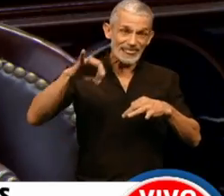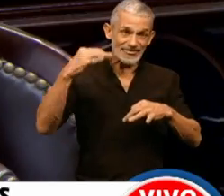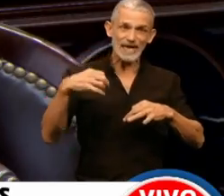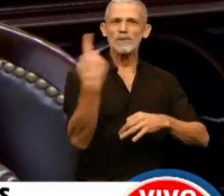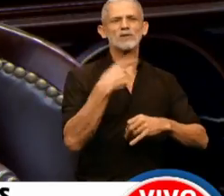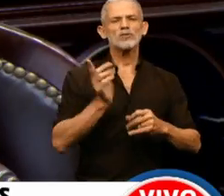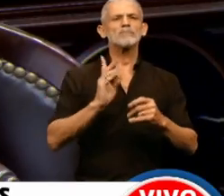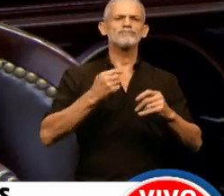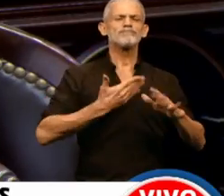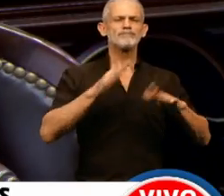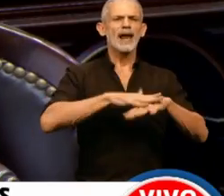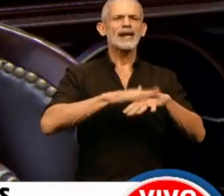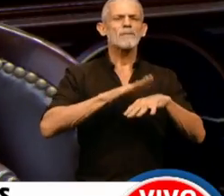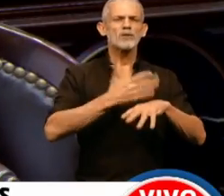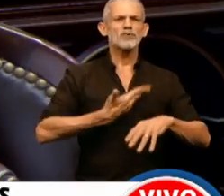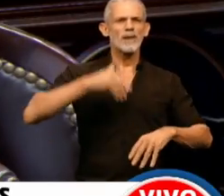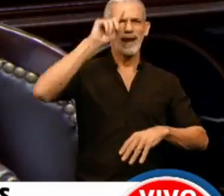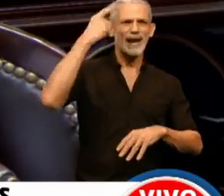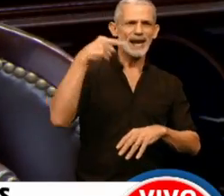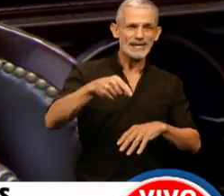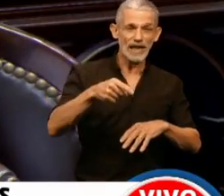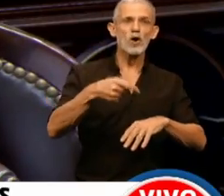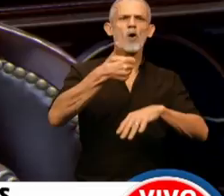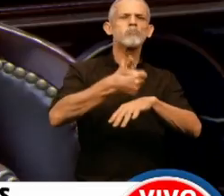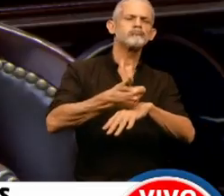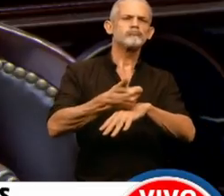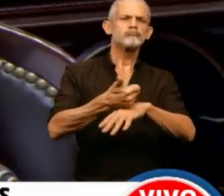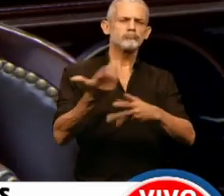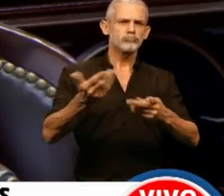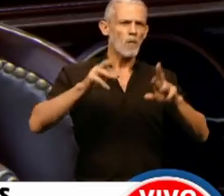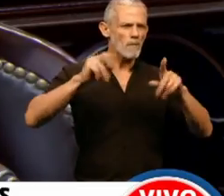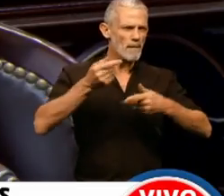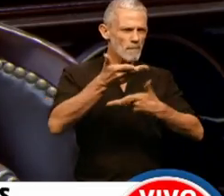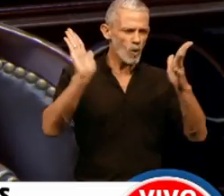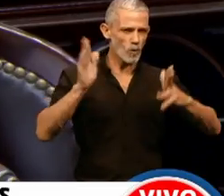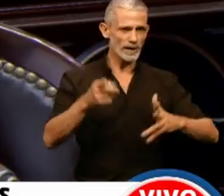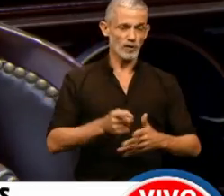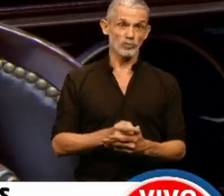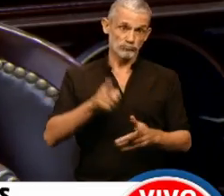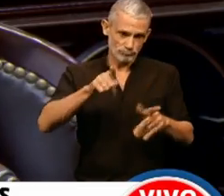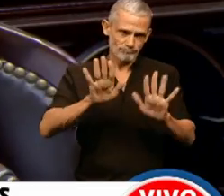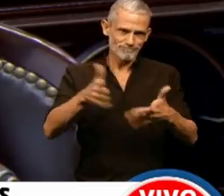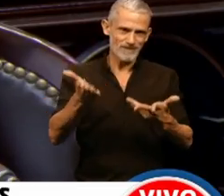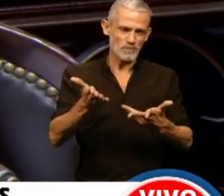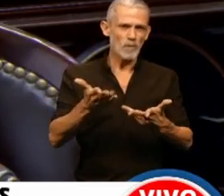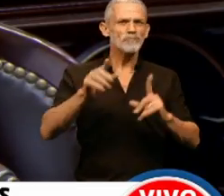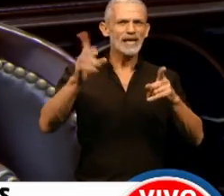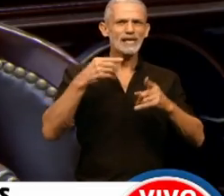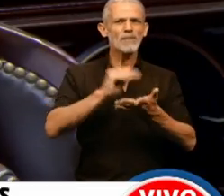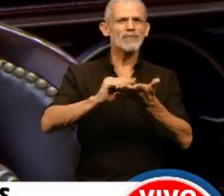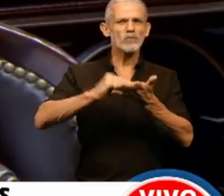intervenciones responsables por parte de los gobiernos con políticas públicas y eso es lo que estamos haciendo se ha dicho aquí